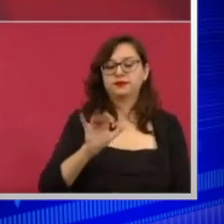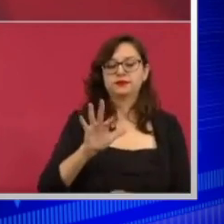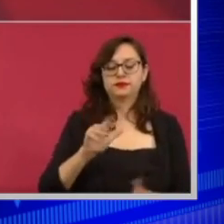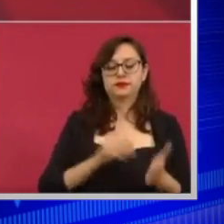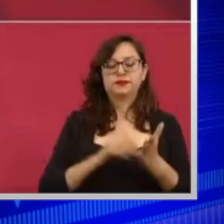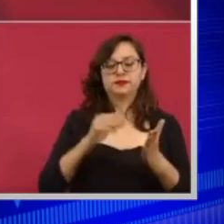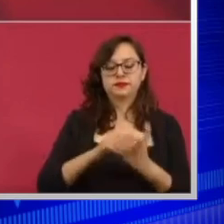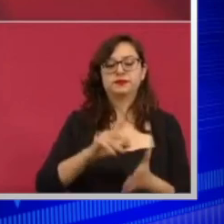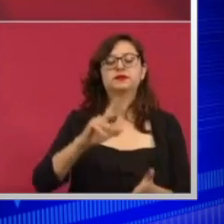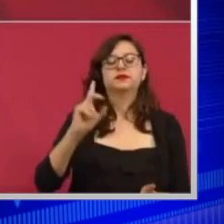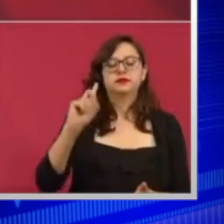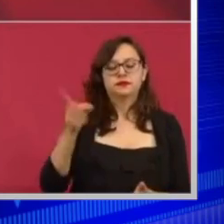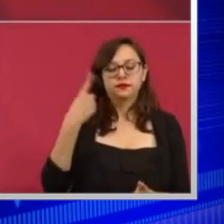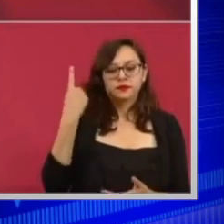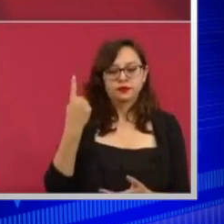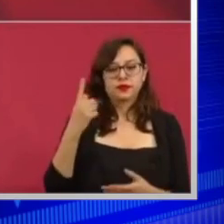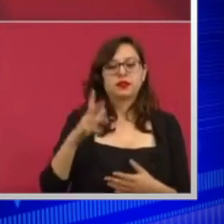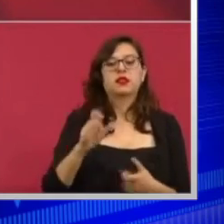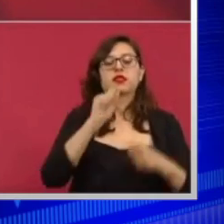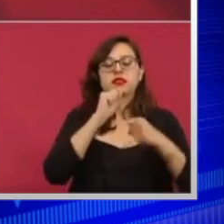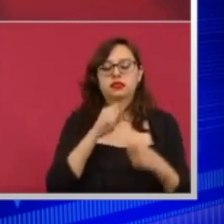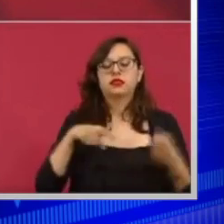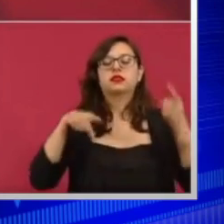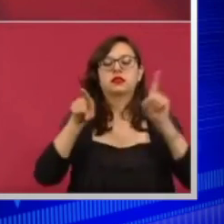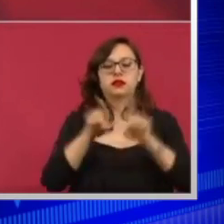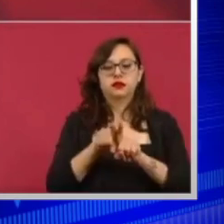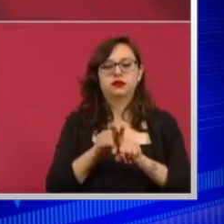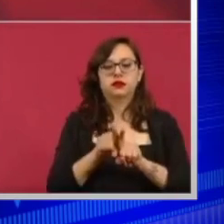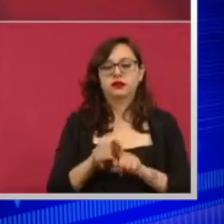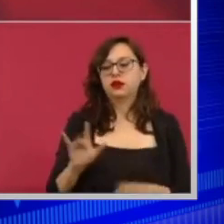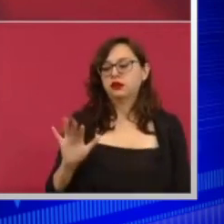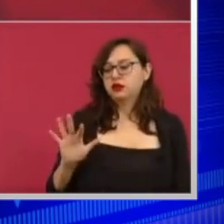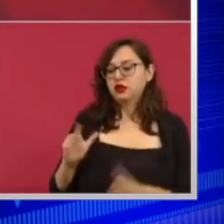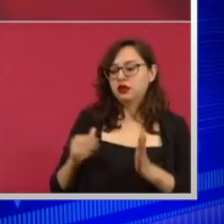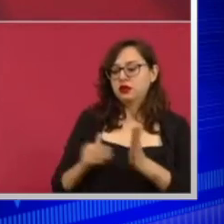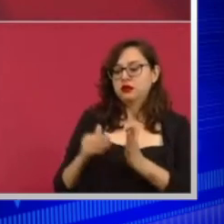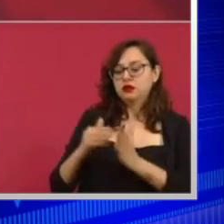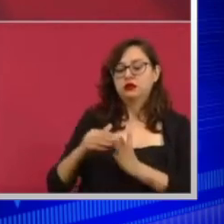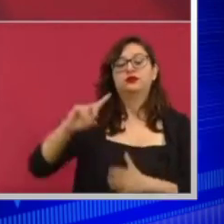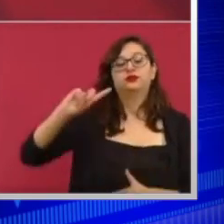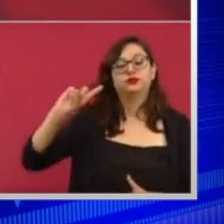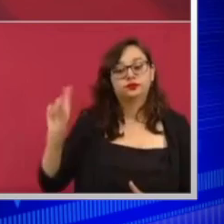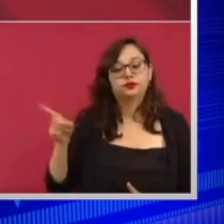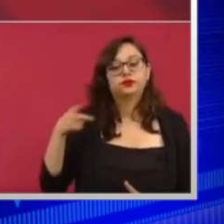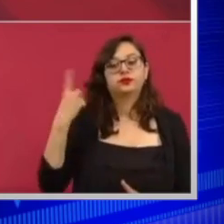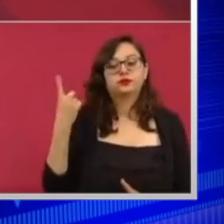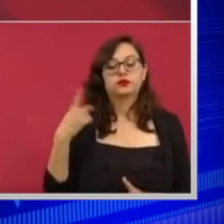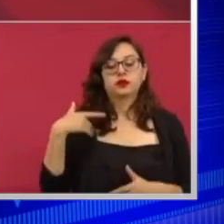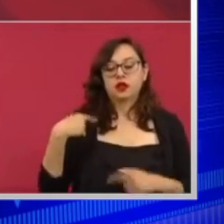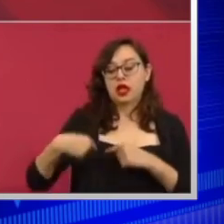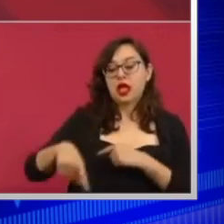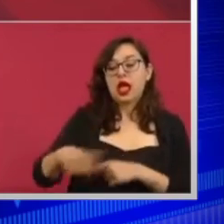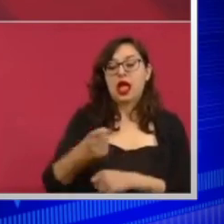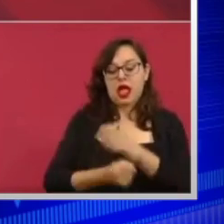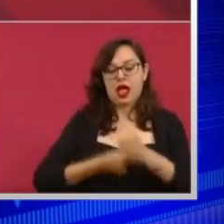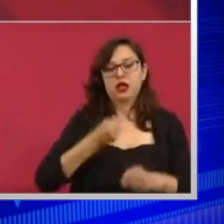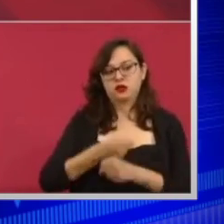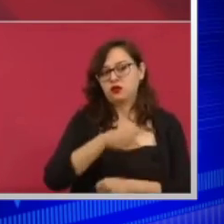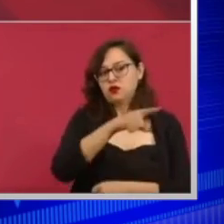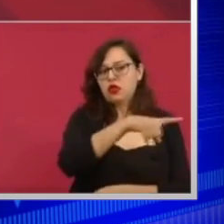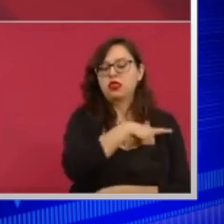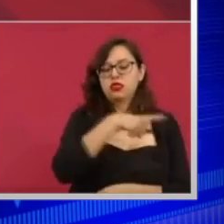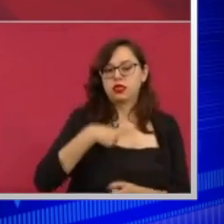fertilizantes están considerados también los 50 millones de dólares que se van a recibir este año más